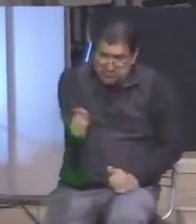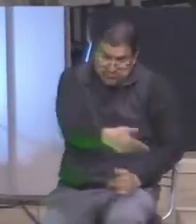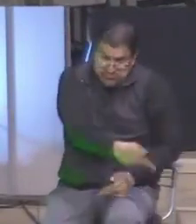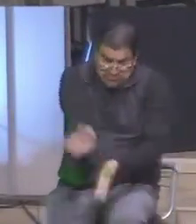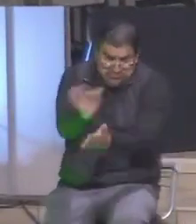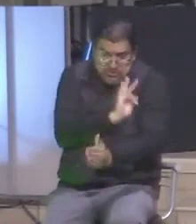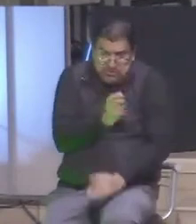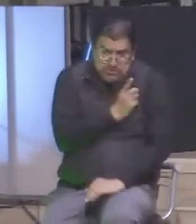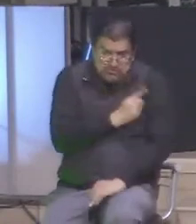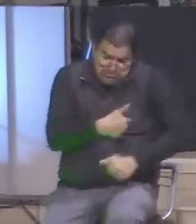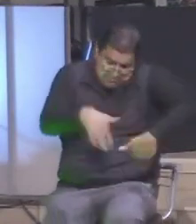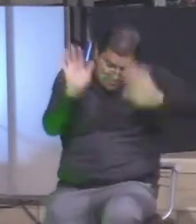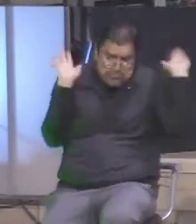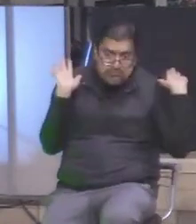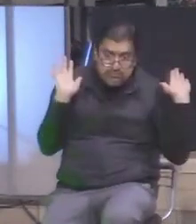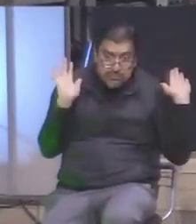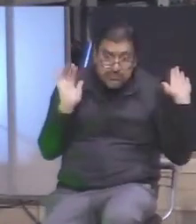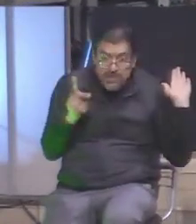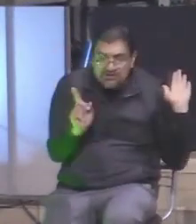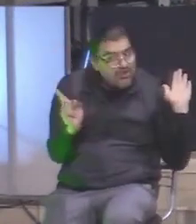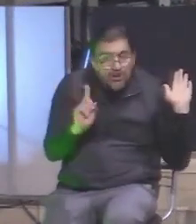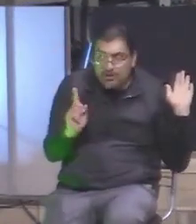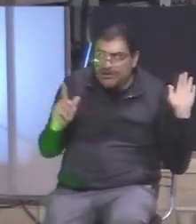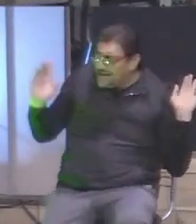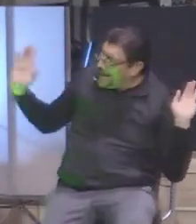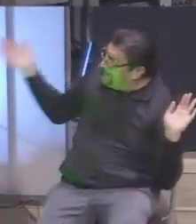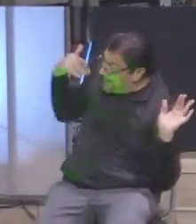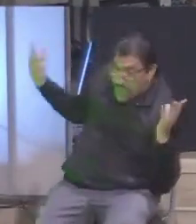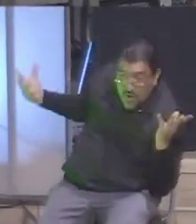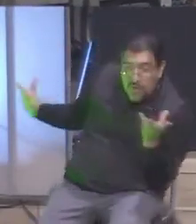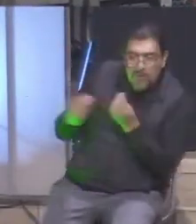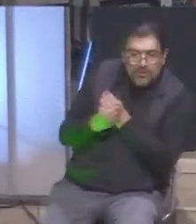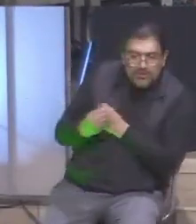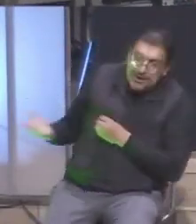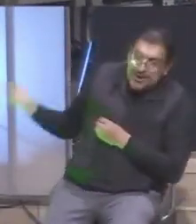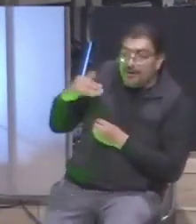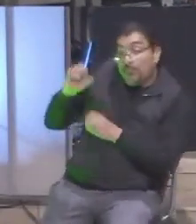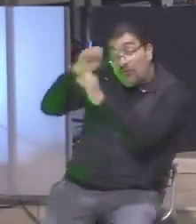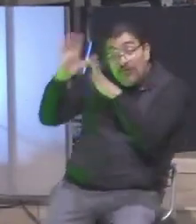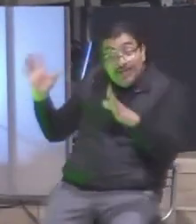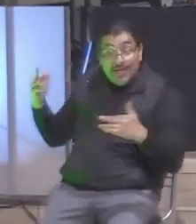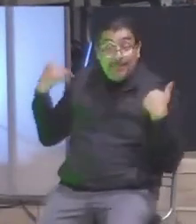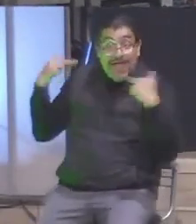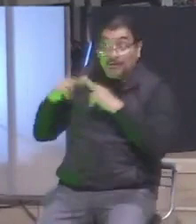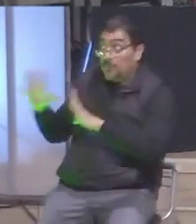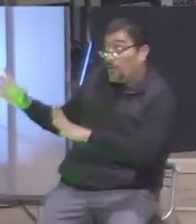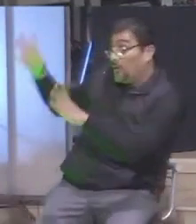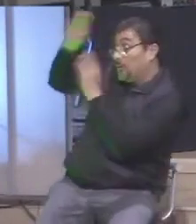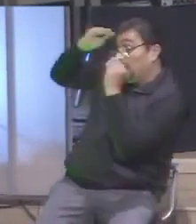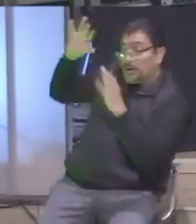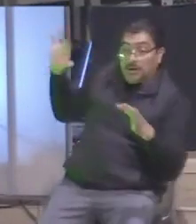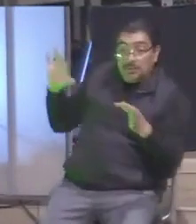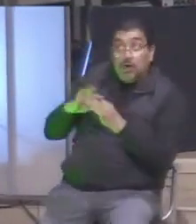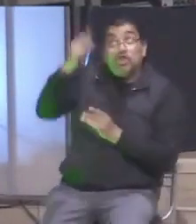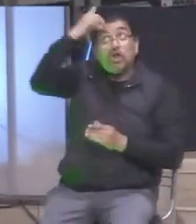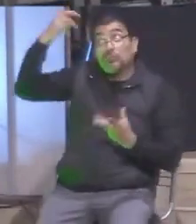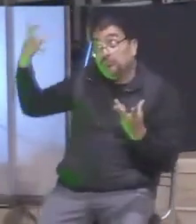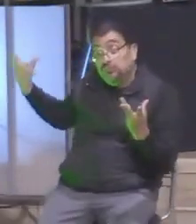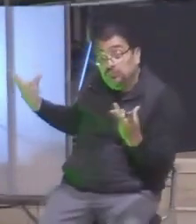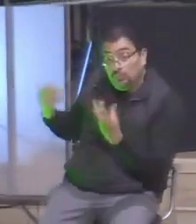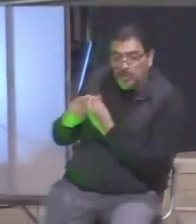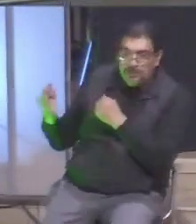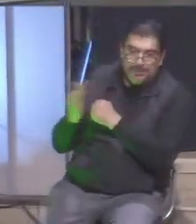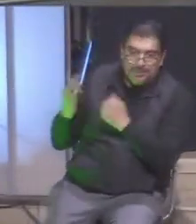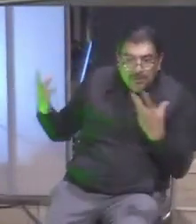a habitar solos pero decidieron invitar al profeta y el profeta grafica la presencia de Dios en